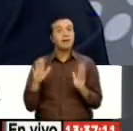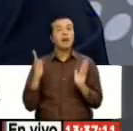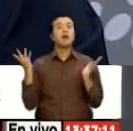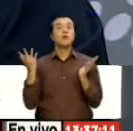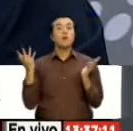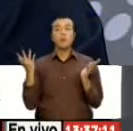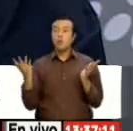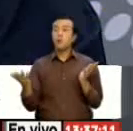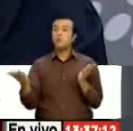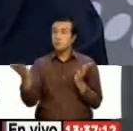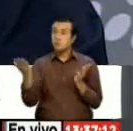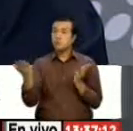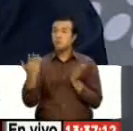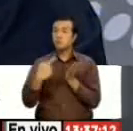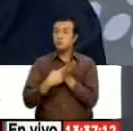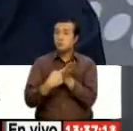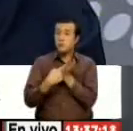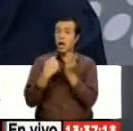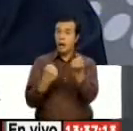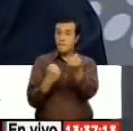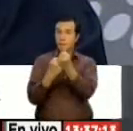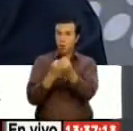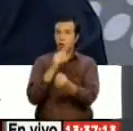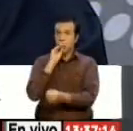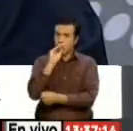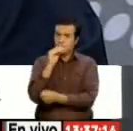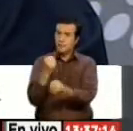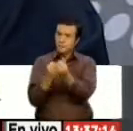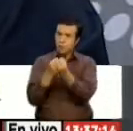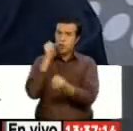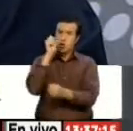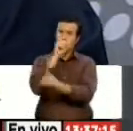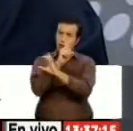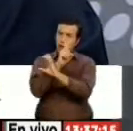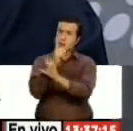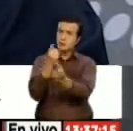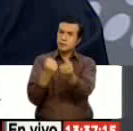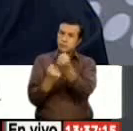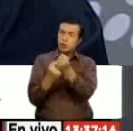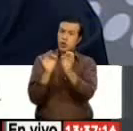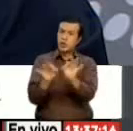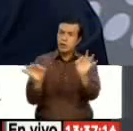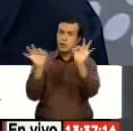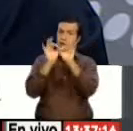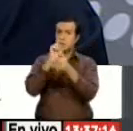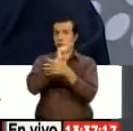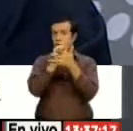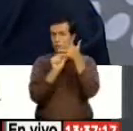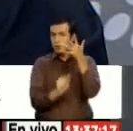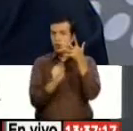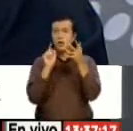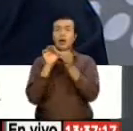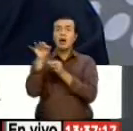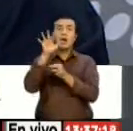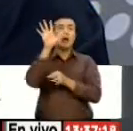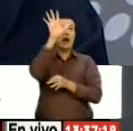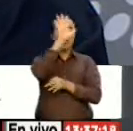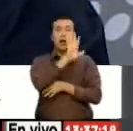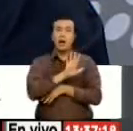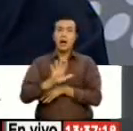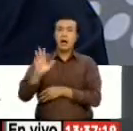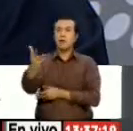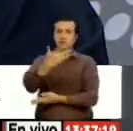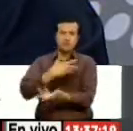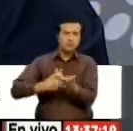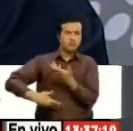incorporar con nosotros, podríamos decir, aportan a nuestros criterios las cosas importantes que ha pasado en cada cantón, en cada provincia.